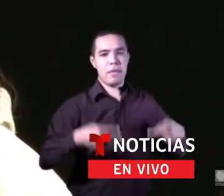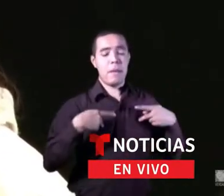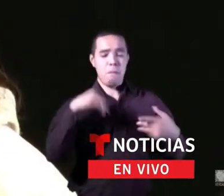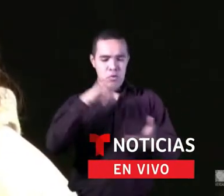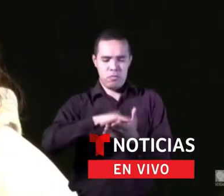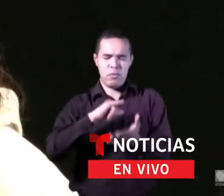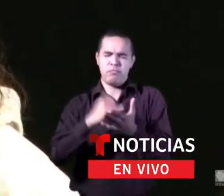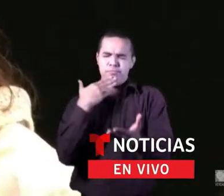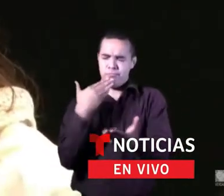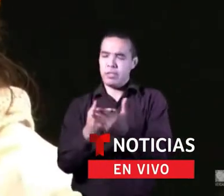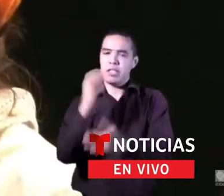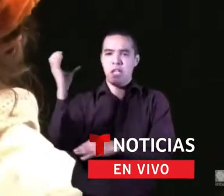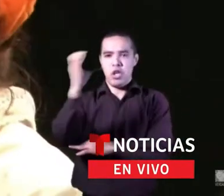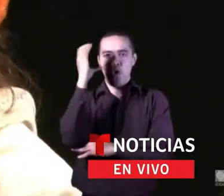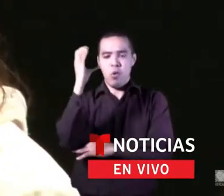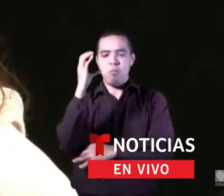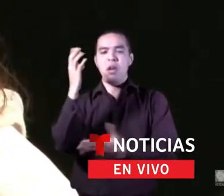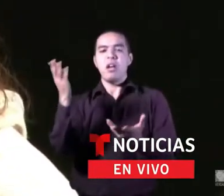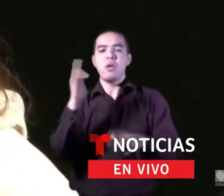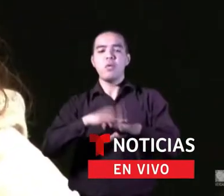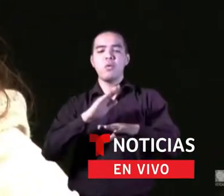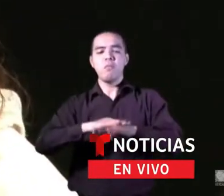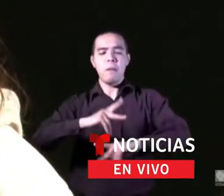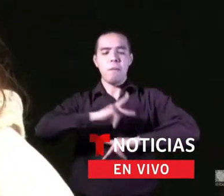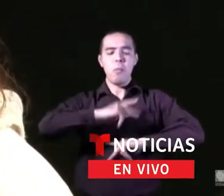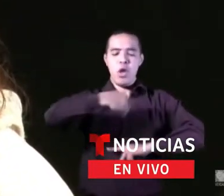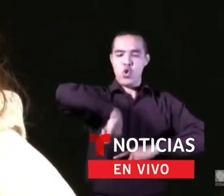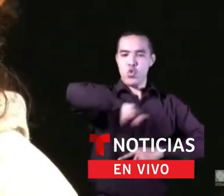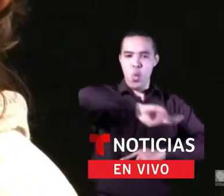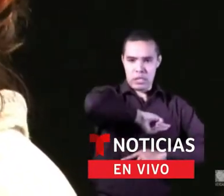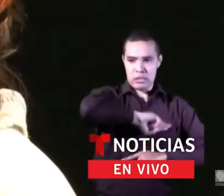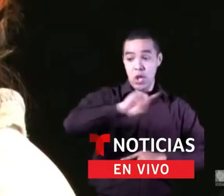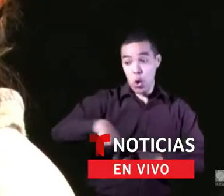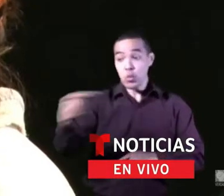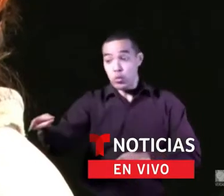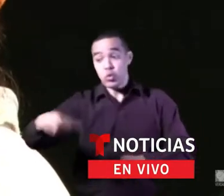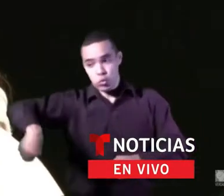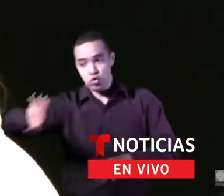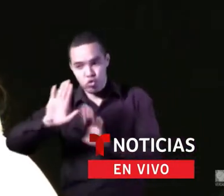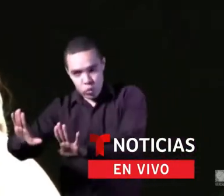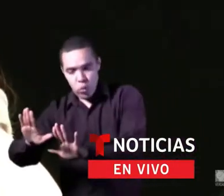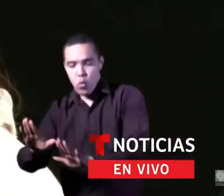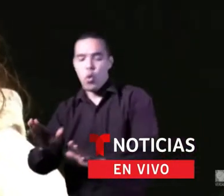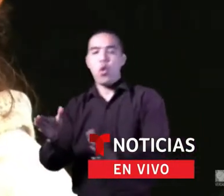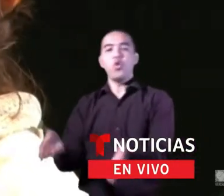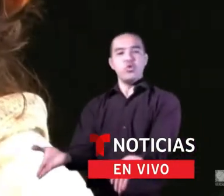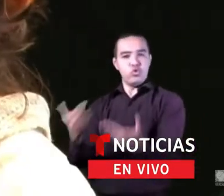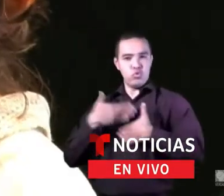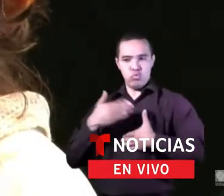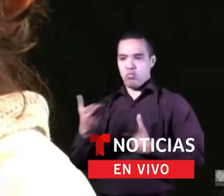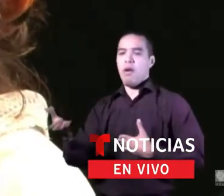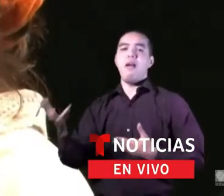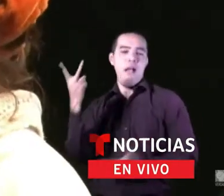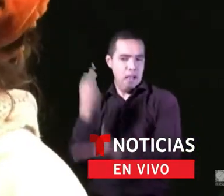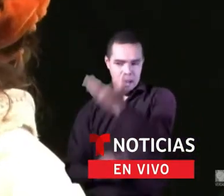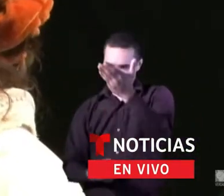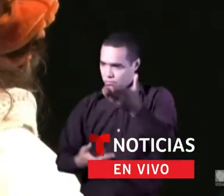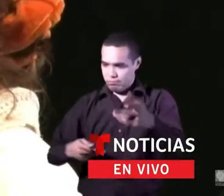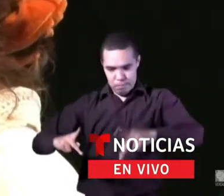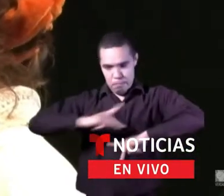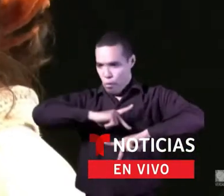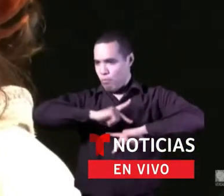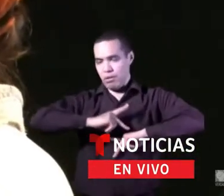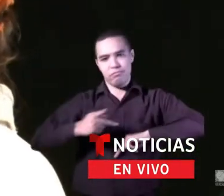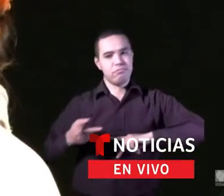es nuestra de ustedes y de nosotros nuestra nuestra colombia quien